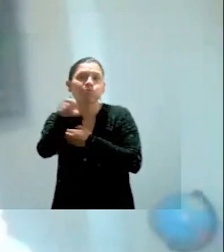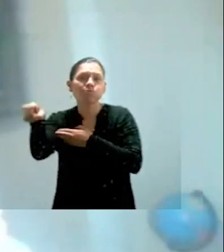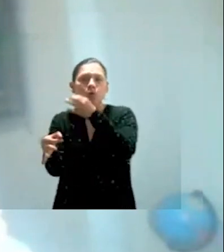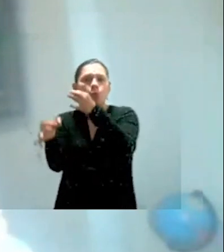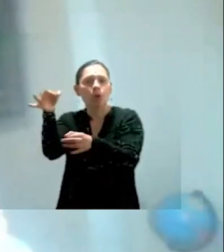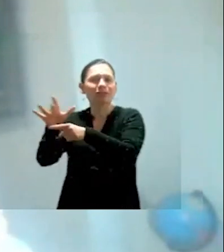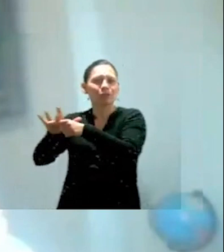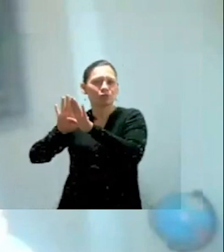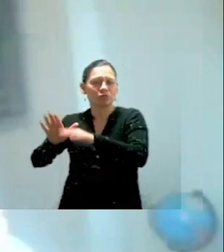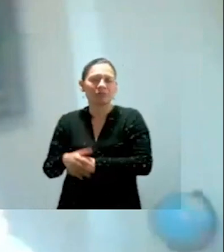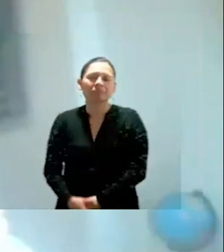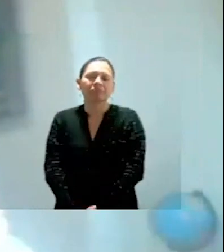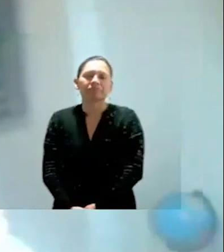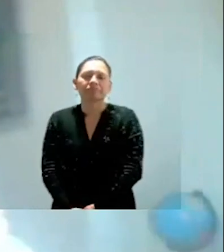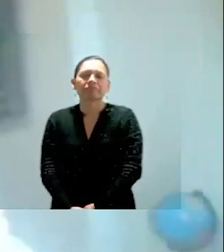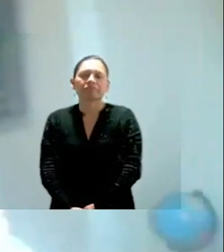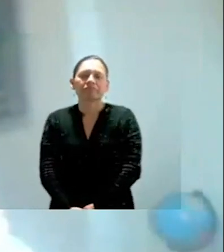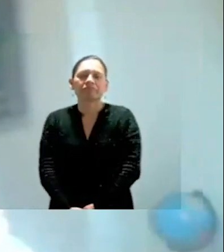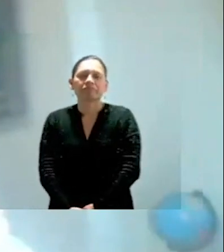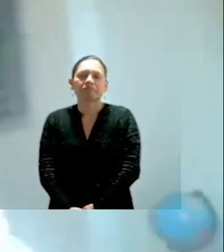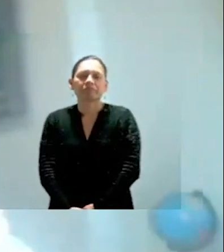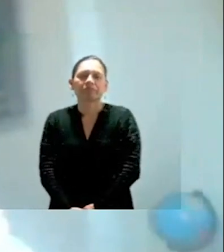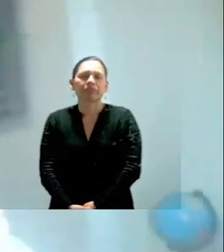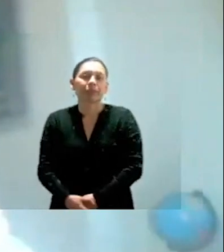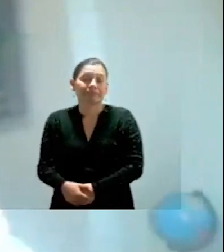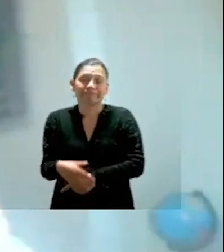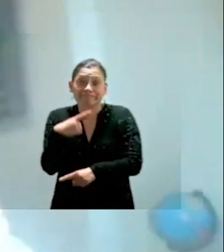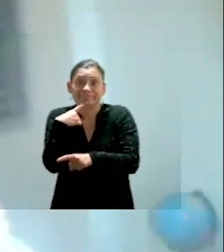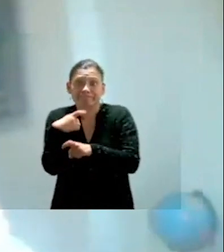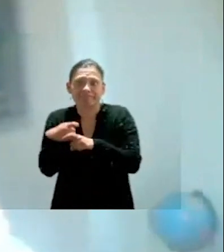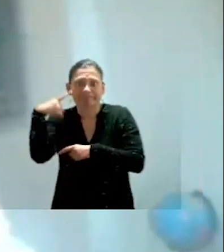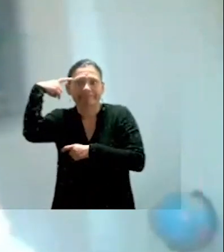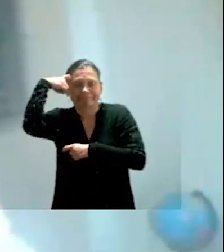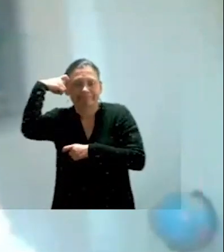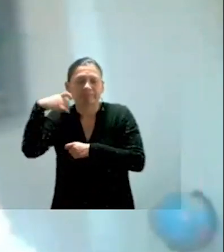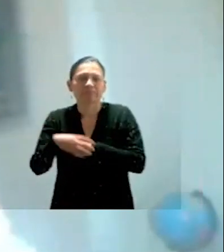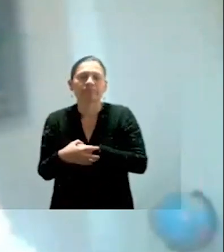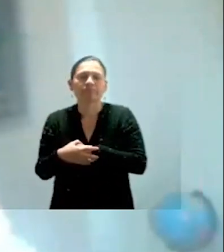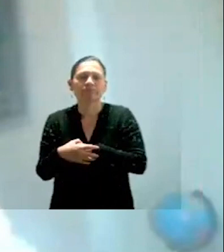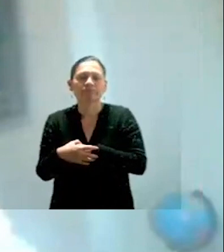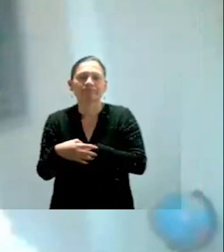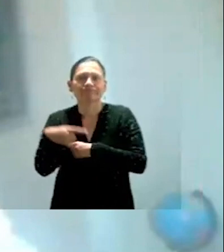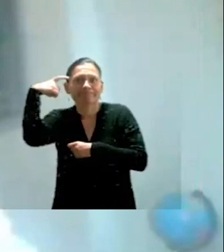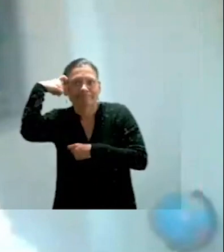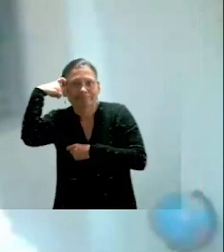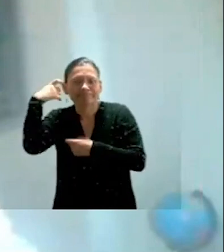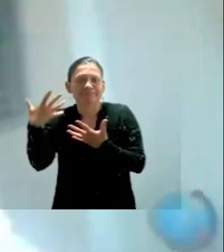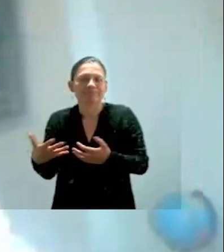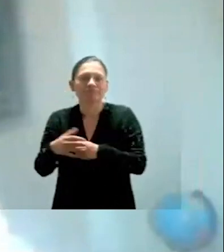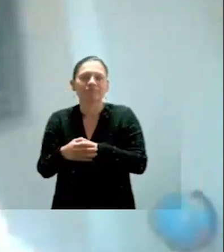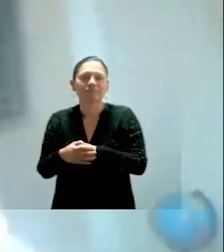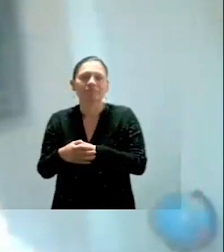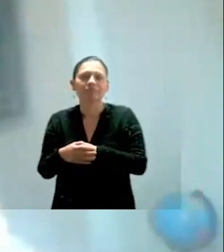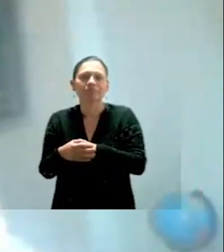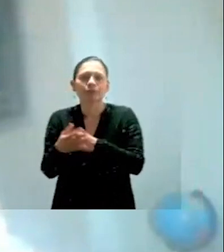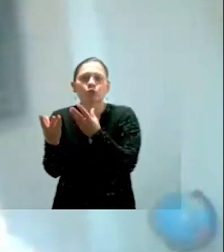frontal el del operador jurídico, que dice: no cumplo la tutela porque no tengo confianza en la rama judicial,